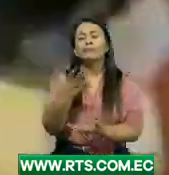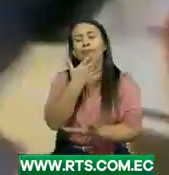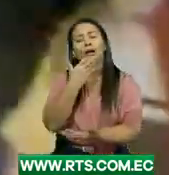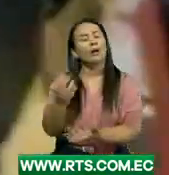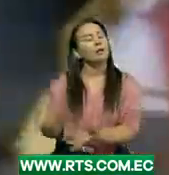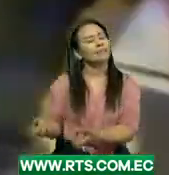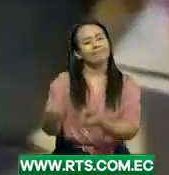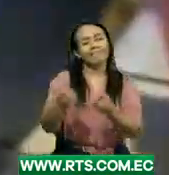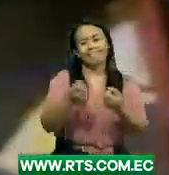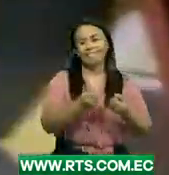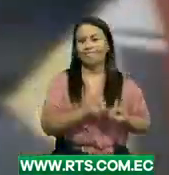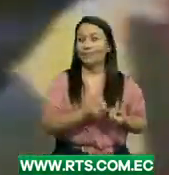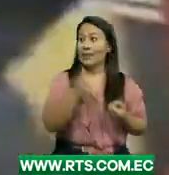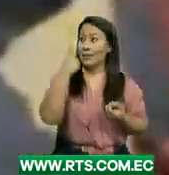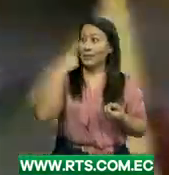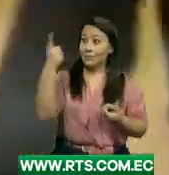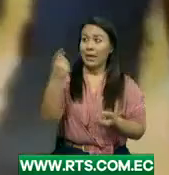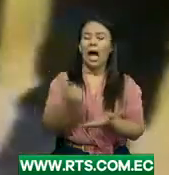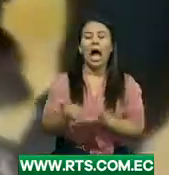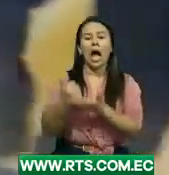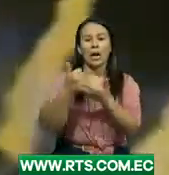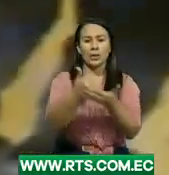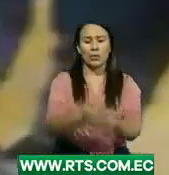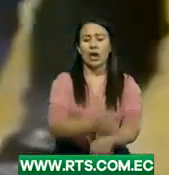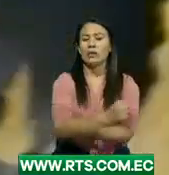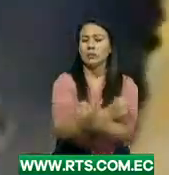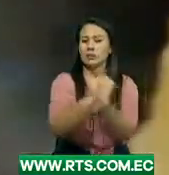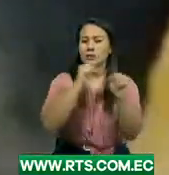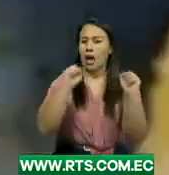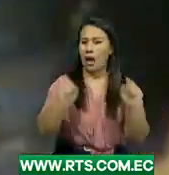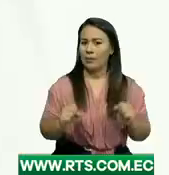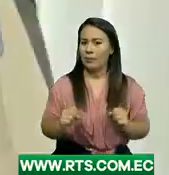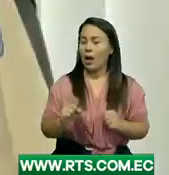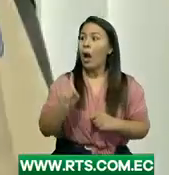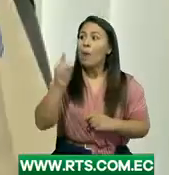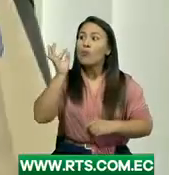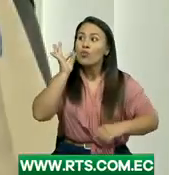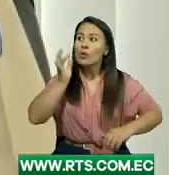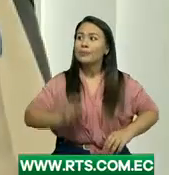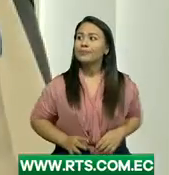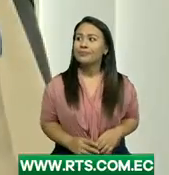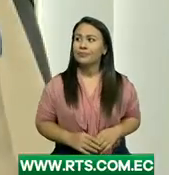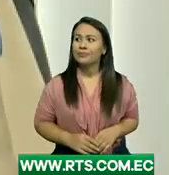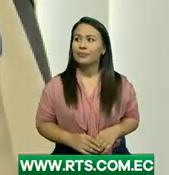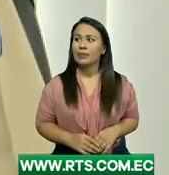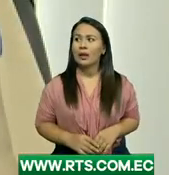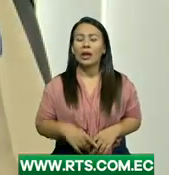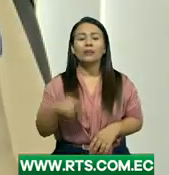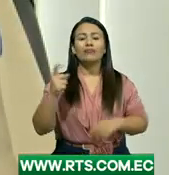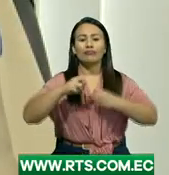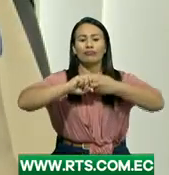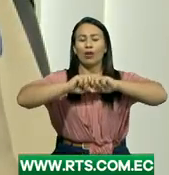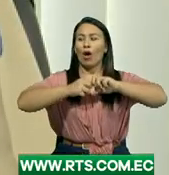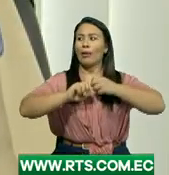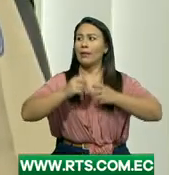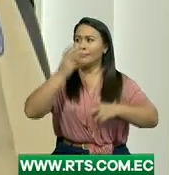asfalto. Fueron segundos claves para ganarle a la muerte camuflada en depresión. Estos eventos se dan específicamente